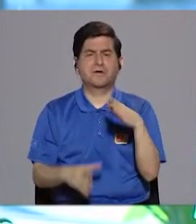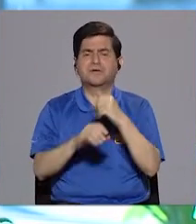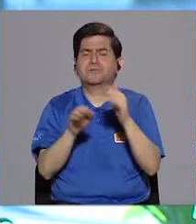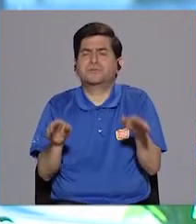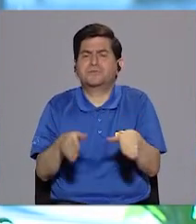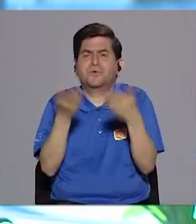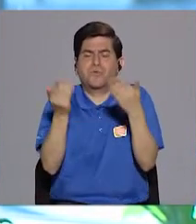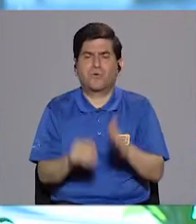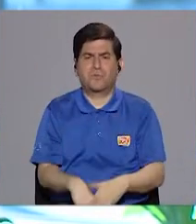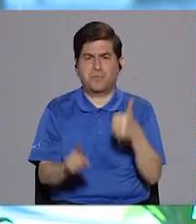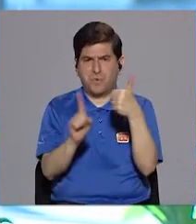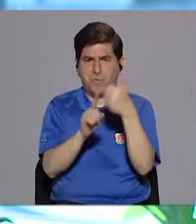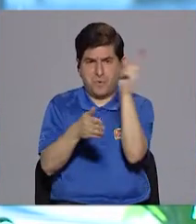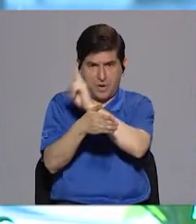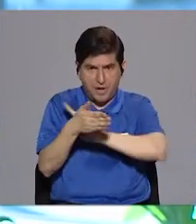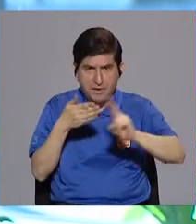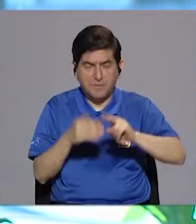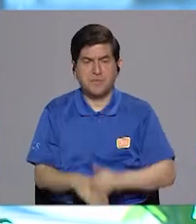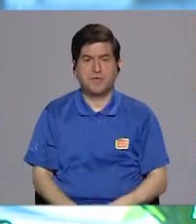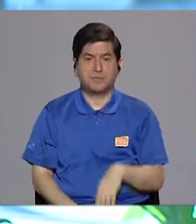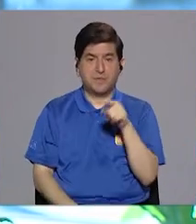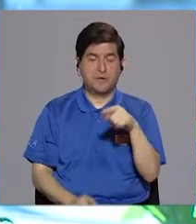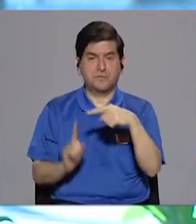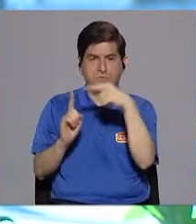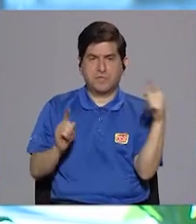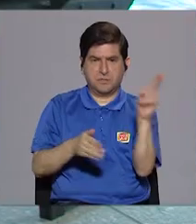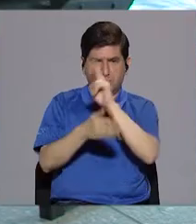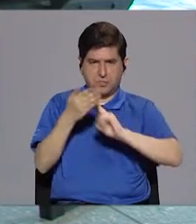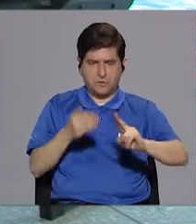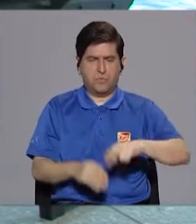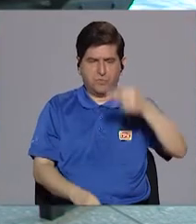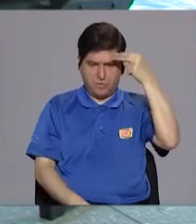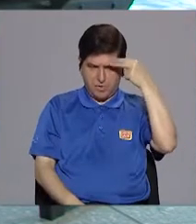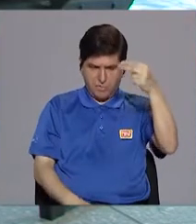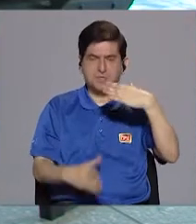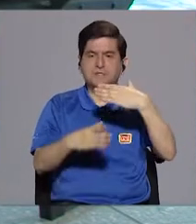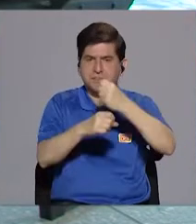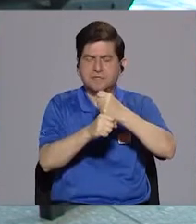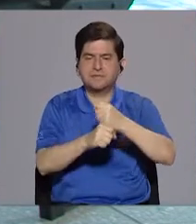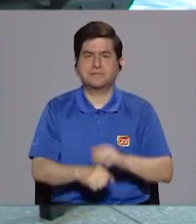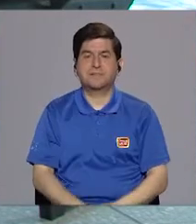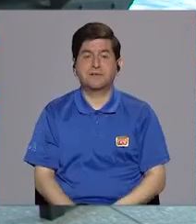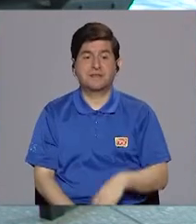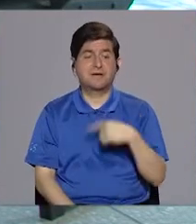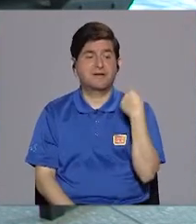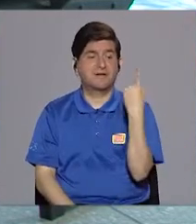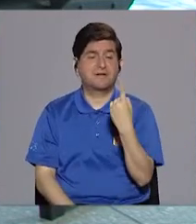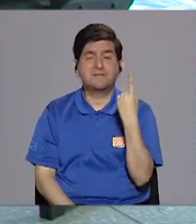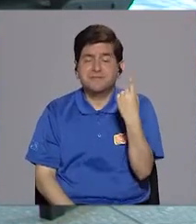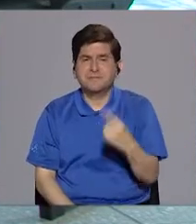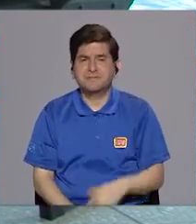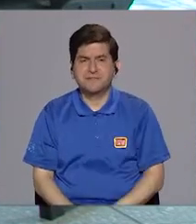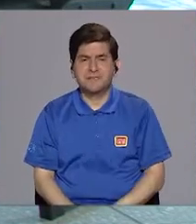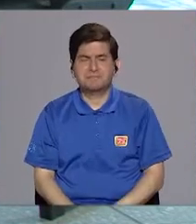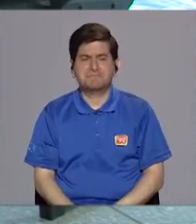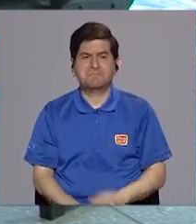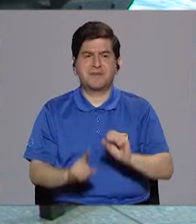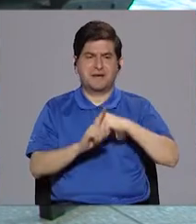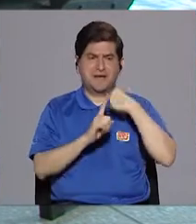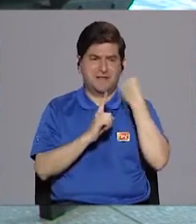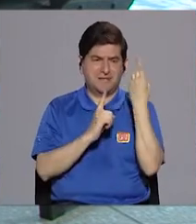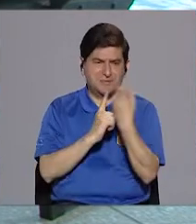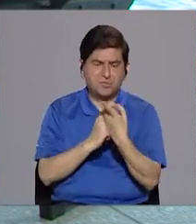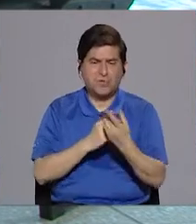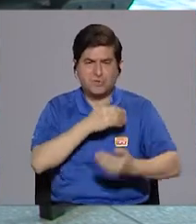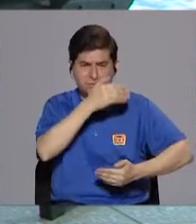desde la propia universidad y usted que lo hace desde una universidad muy prestigiosa? Bueno, yo creo que tenemos que siempre movernos en cuanto a la sociedad evoluciona,